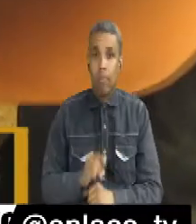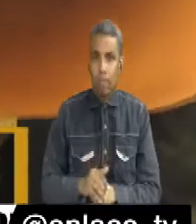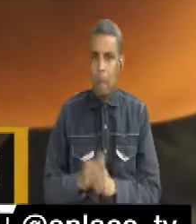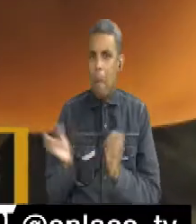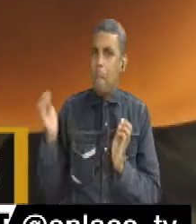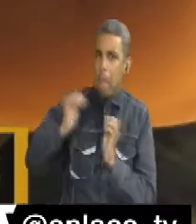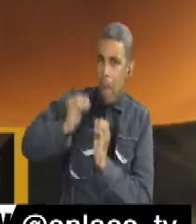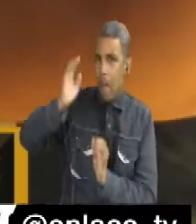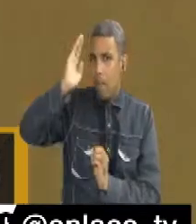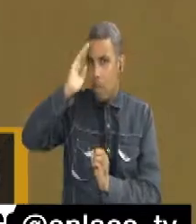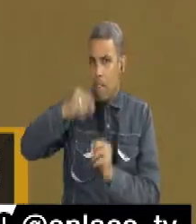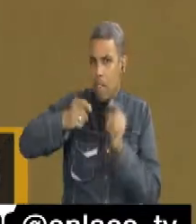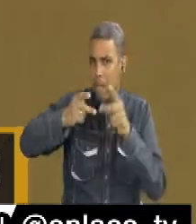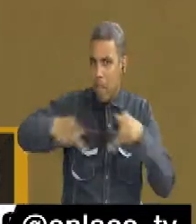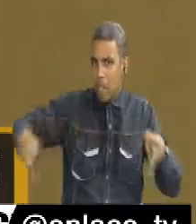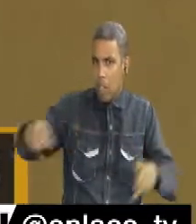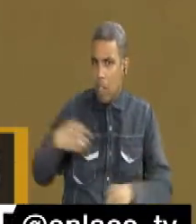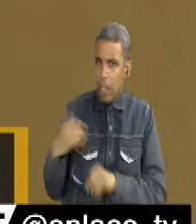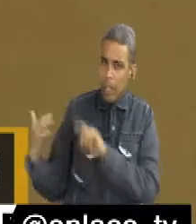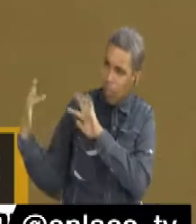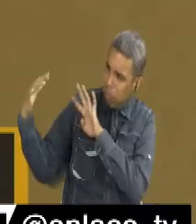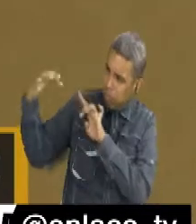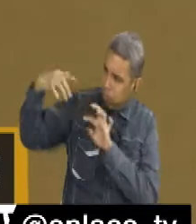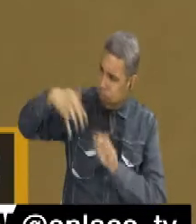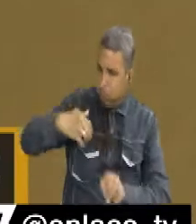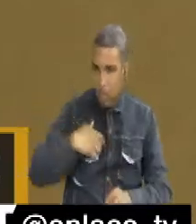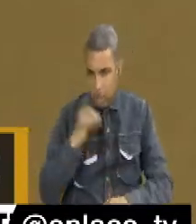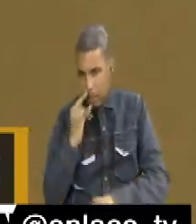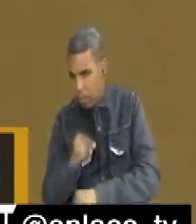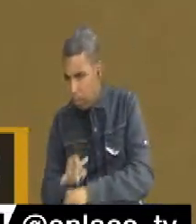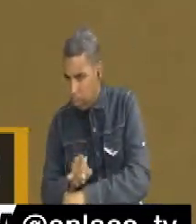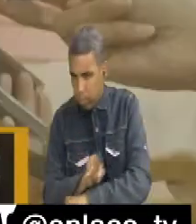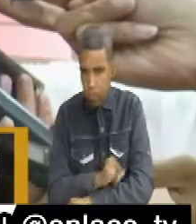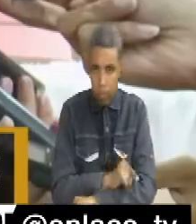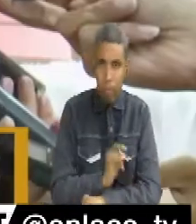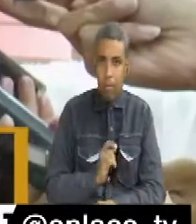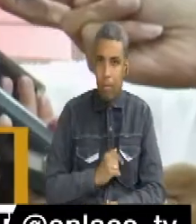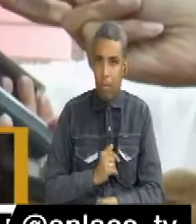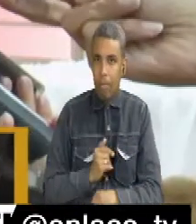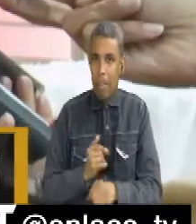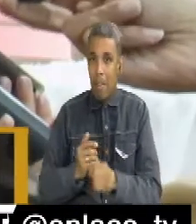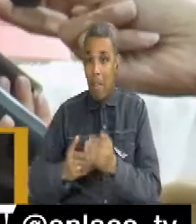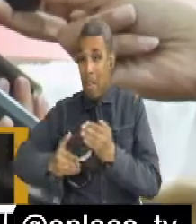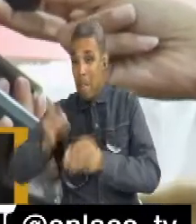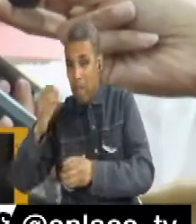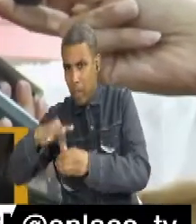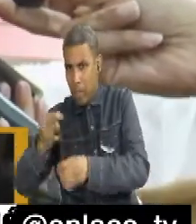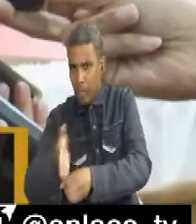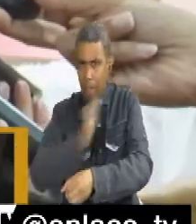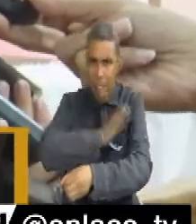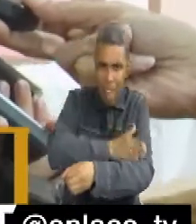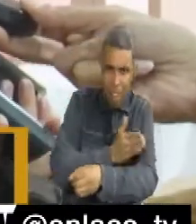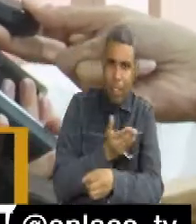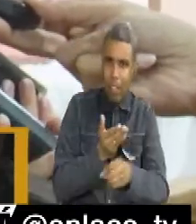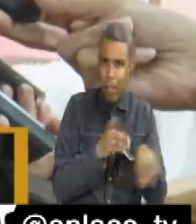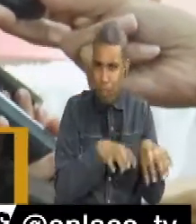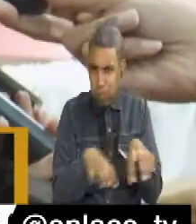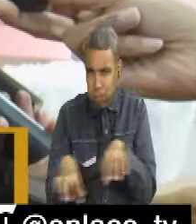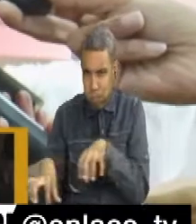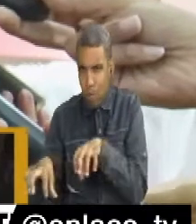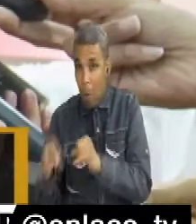cubrir un antes, un durante, un después de todas estas elecciones. Va a haber un refuerzo importante de